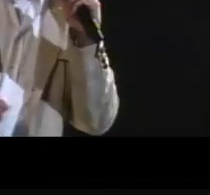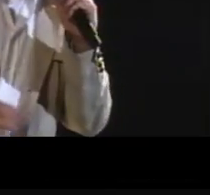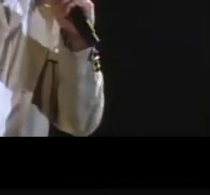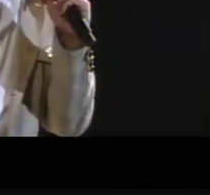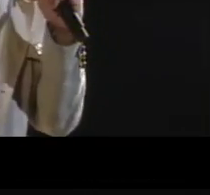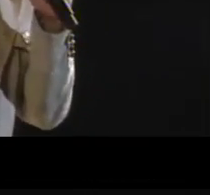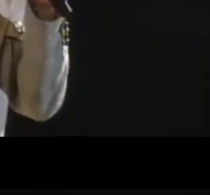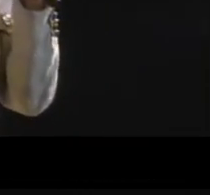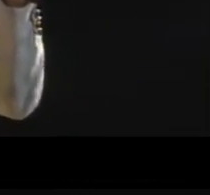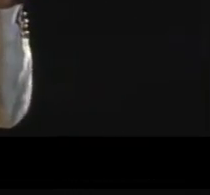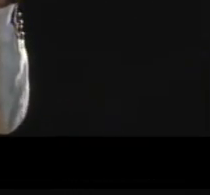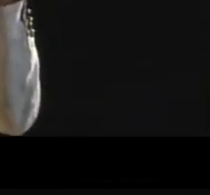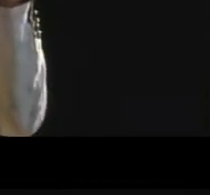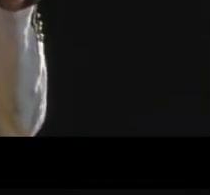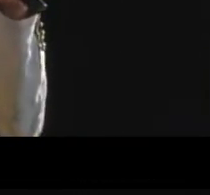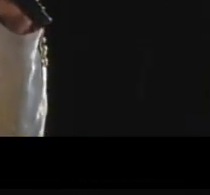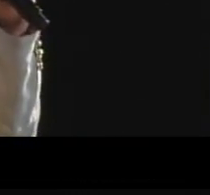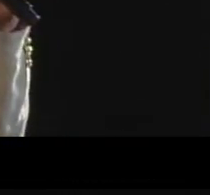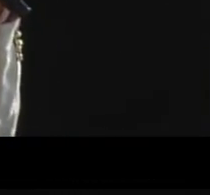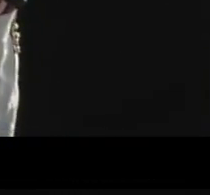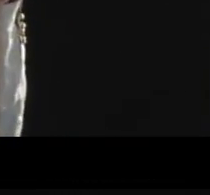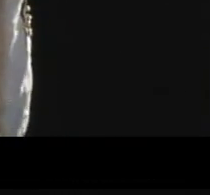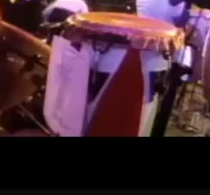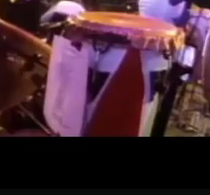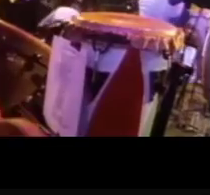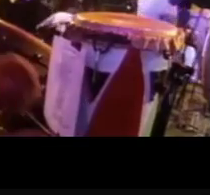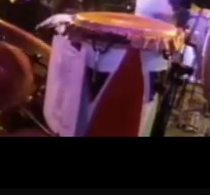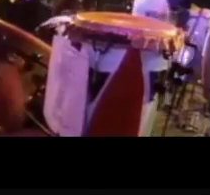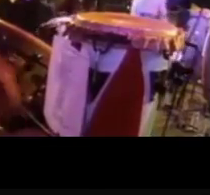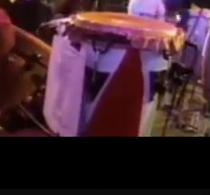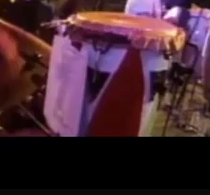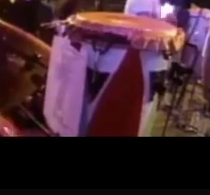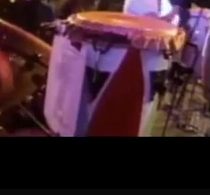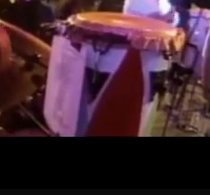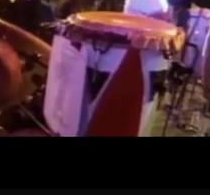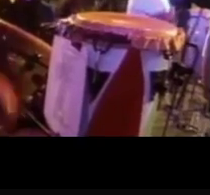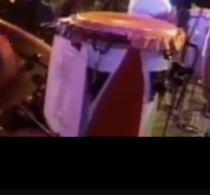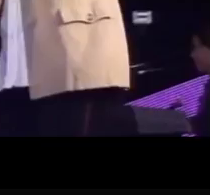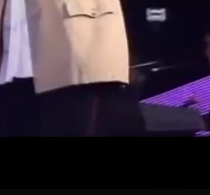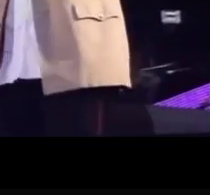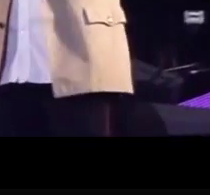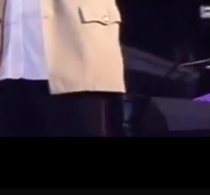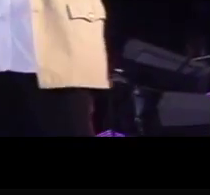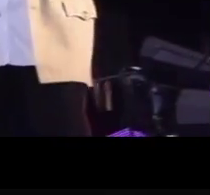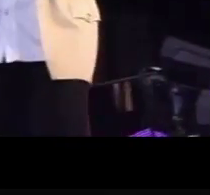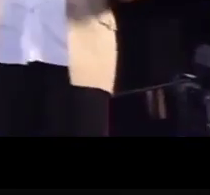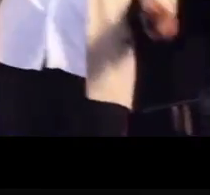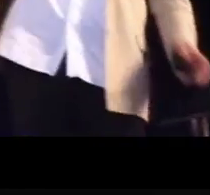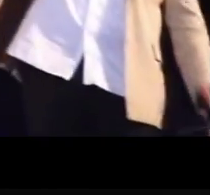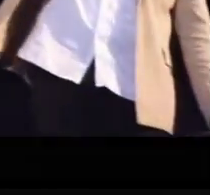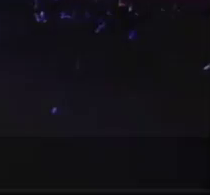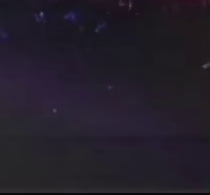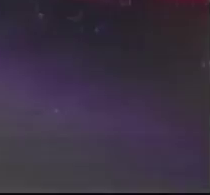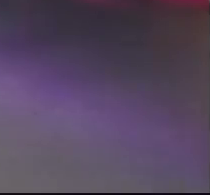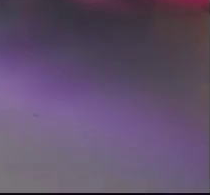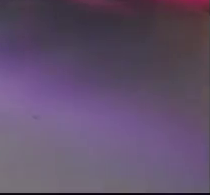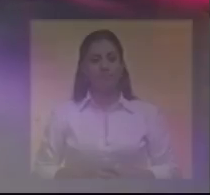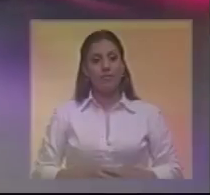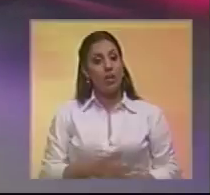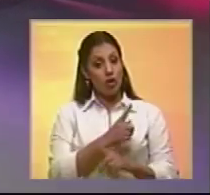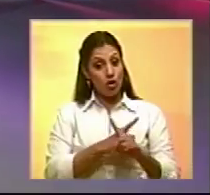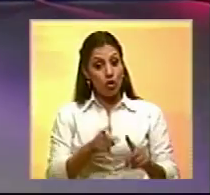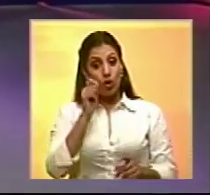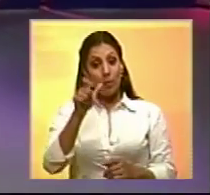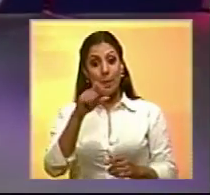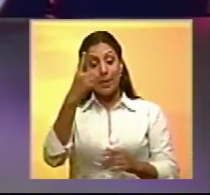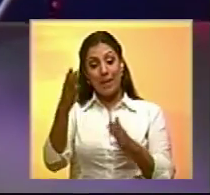si alguna vez fue amada, o tiene amor escondido. Todo el mundo. Y el primer libro de